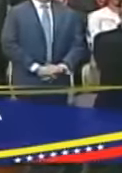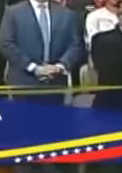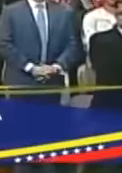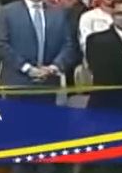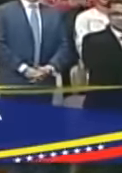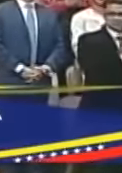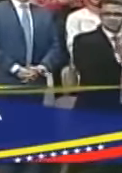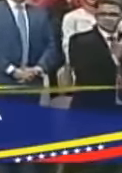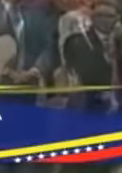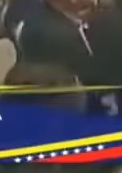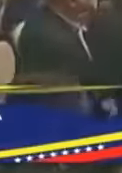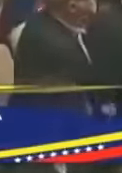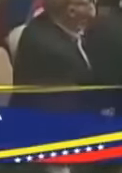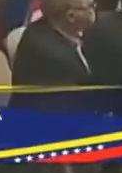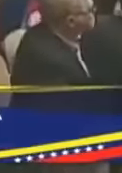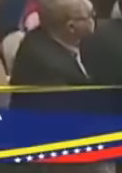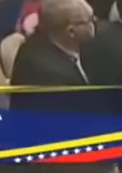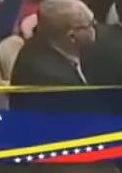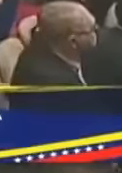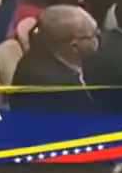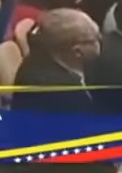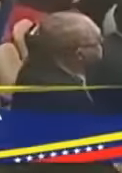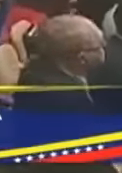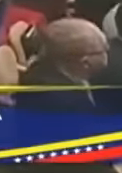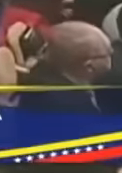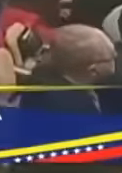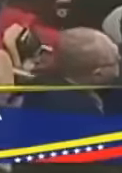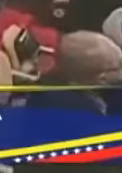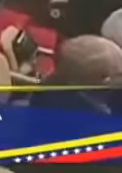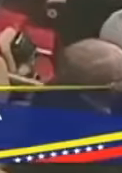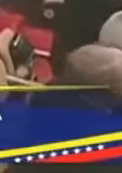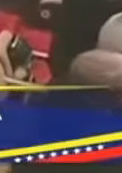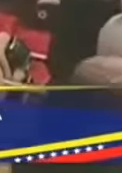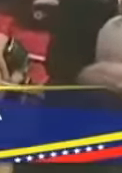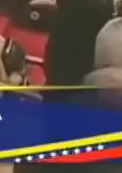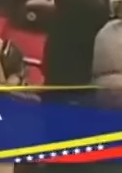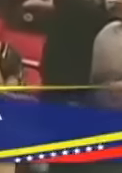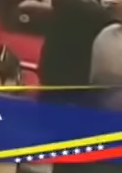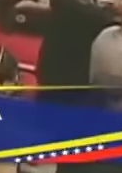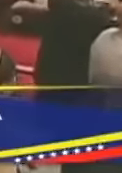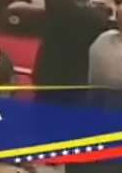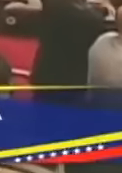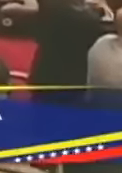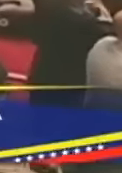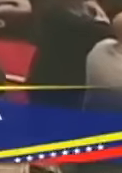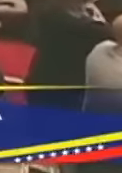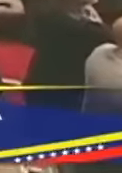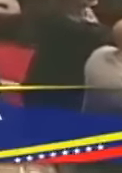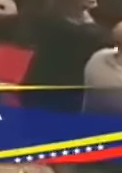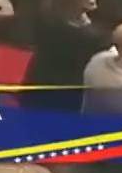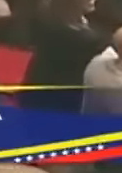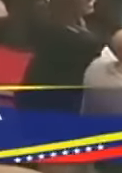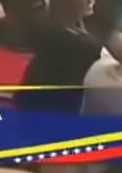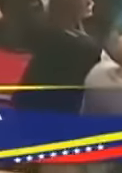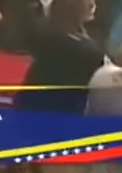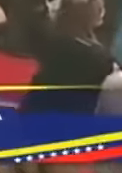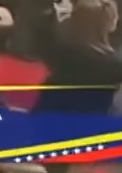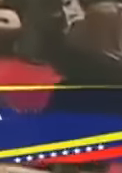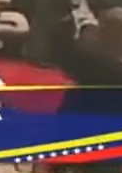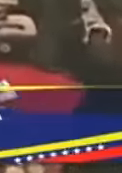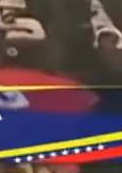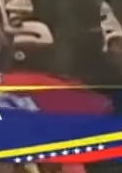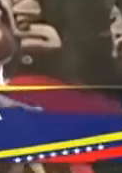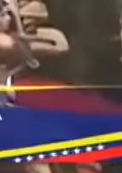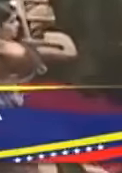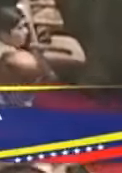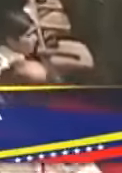Como hemos precisado, ya el jefe de Estado venezolano Nicolás Maduro, acá presente, jamás Venezuela va a